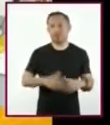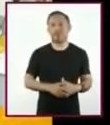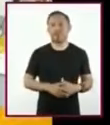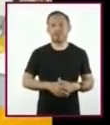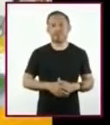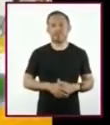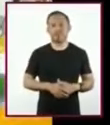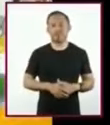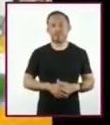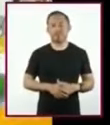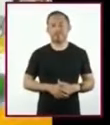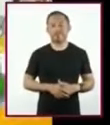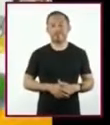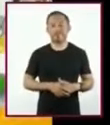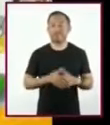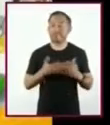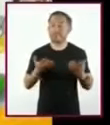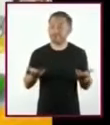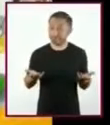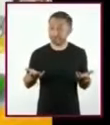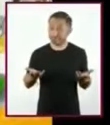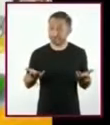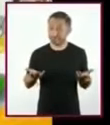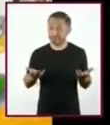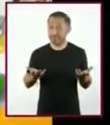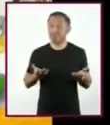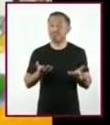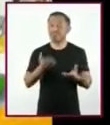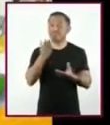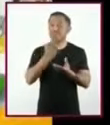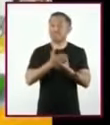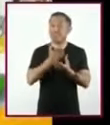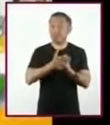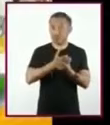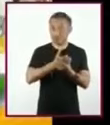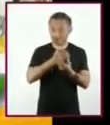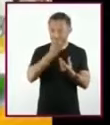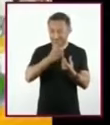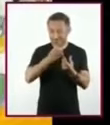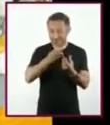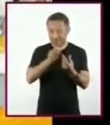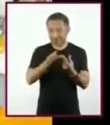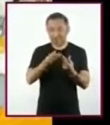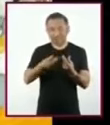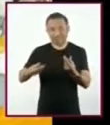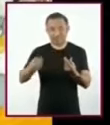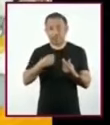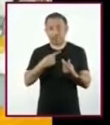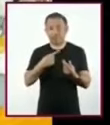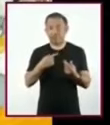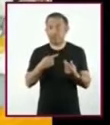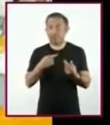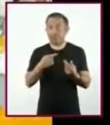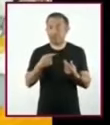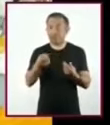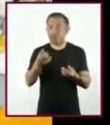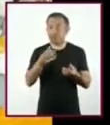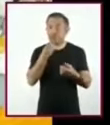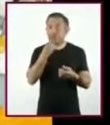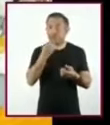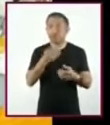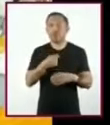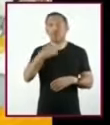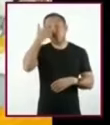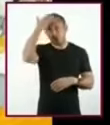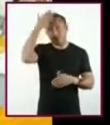Entonces, tenemos una super receta práctica, veloz. Y soy el chef